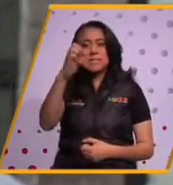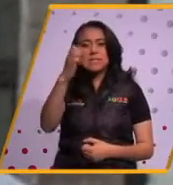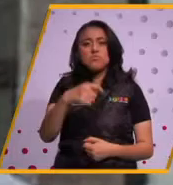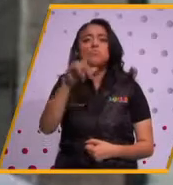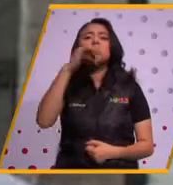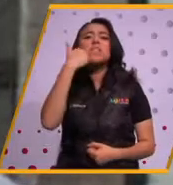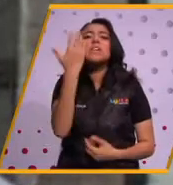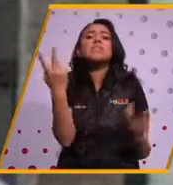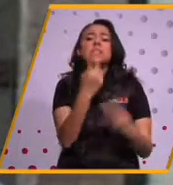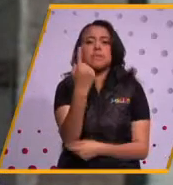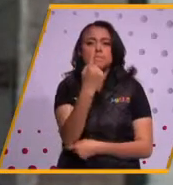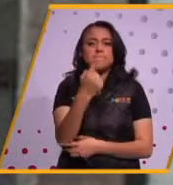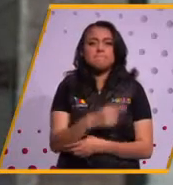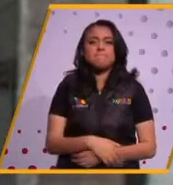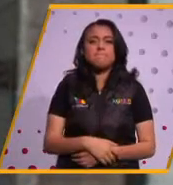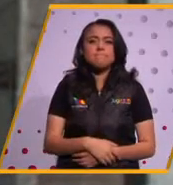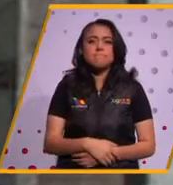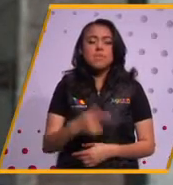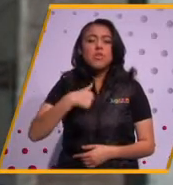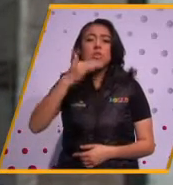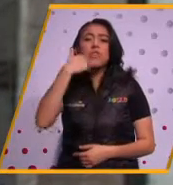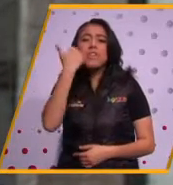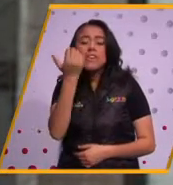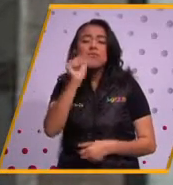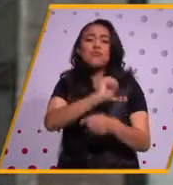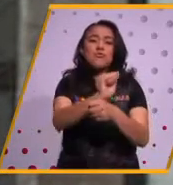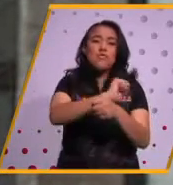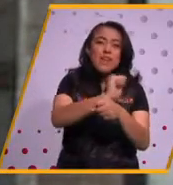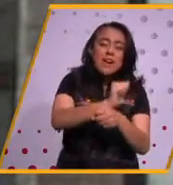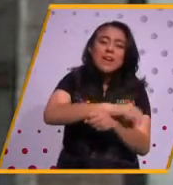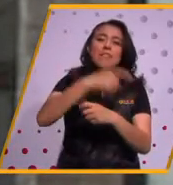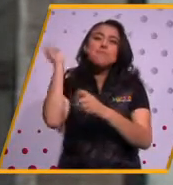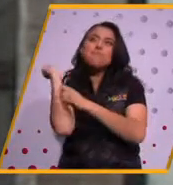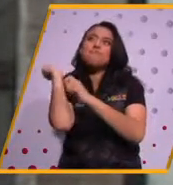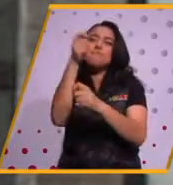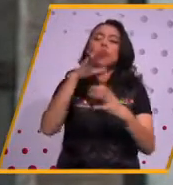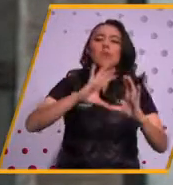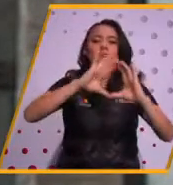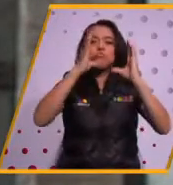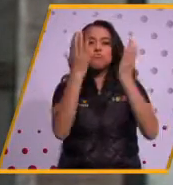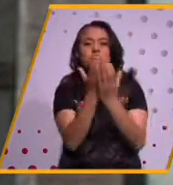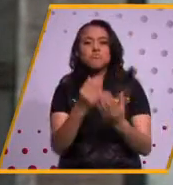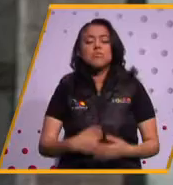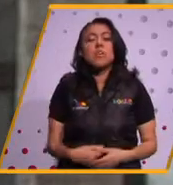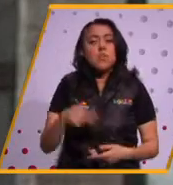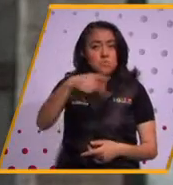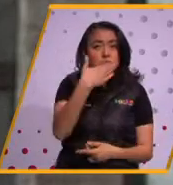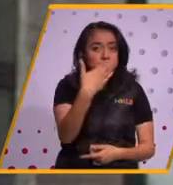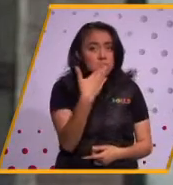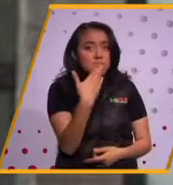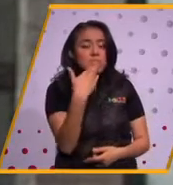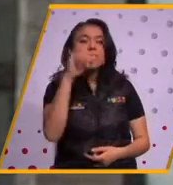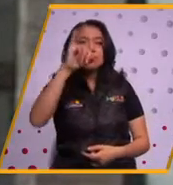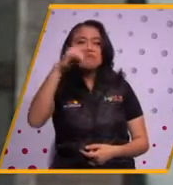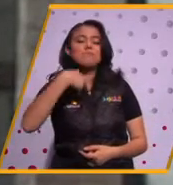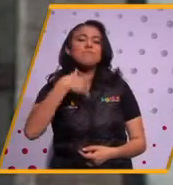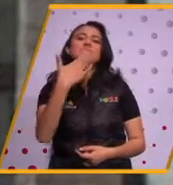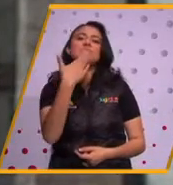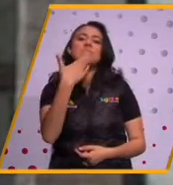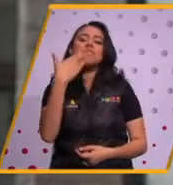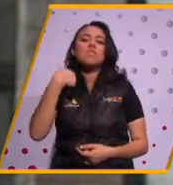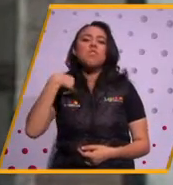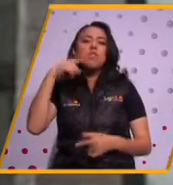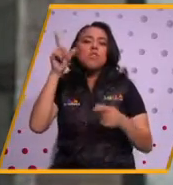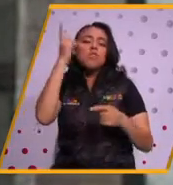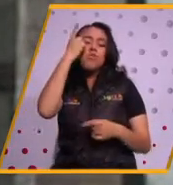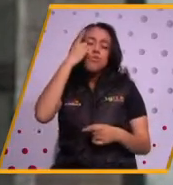Magos. Un carrito, una pelota y un bate. ¿Te portaste bien? Sí. Sí. Óyeme, ¿y te vas a dormir temprano